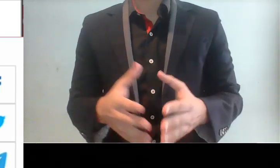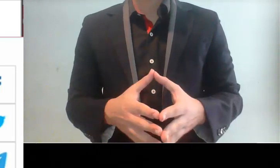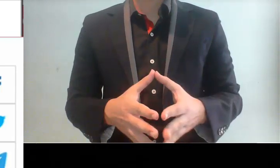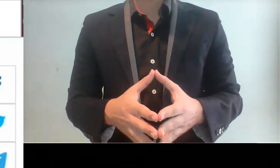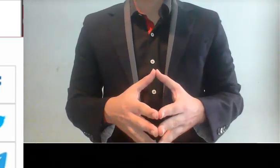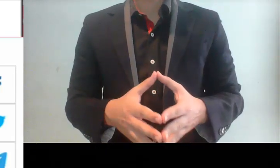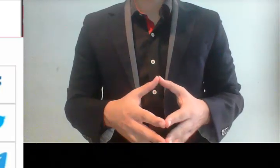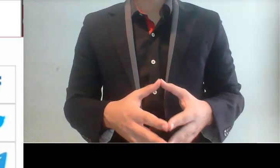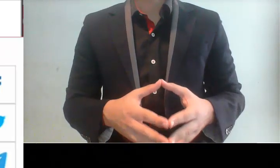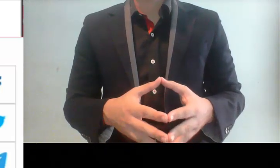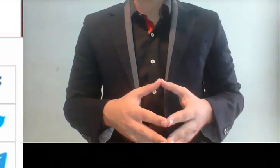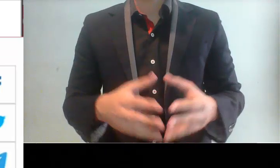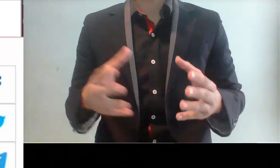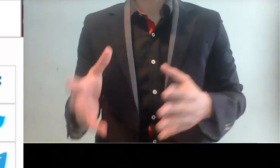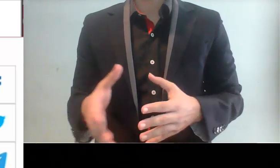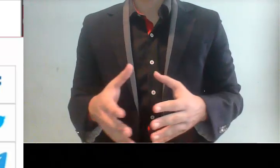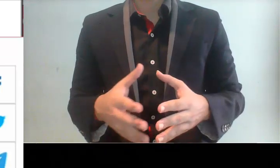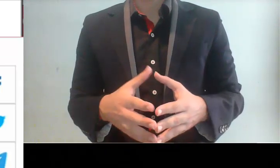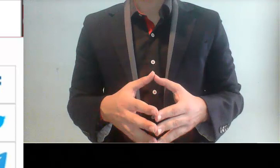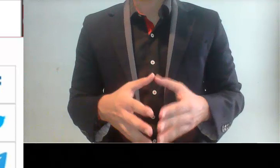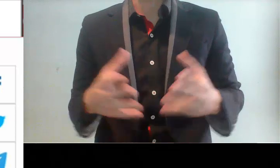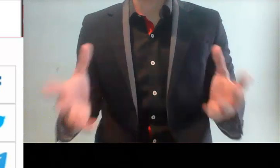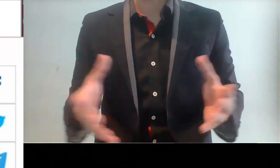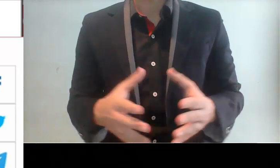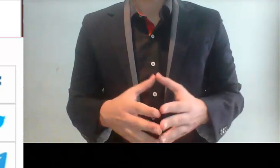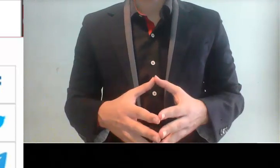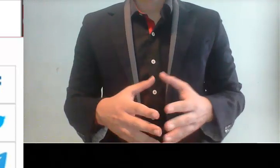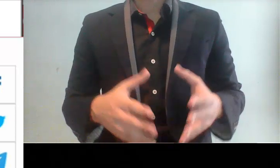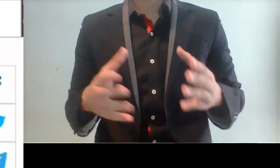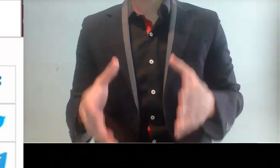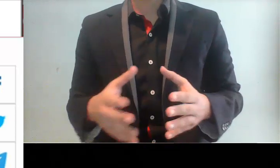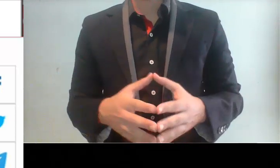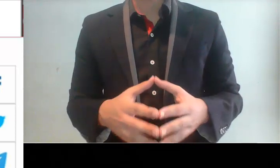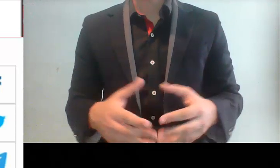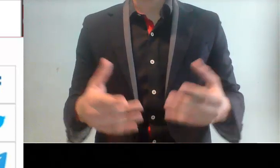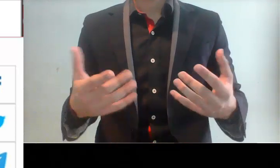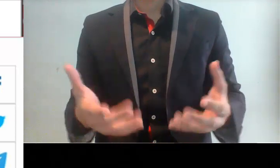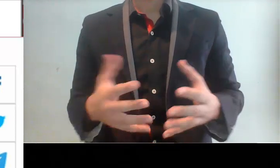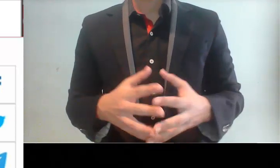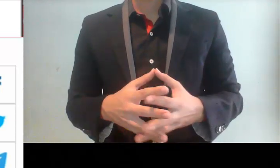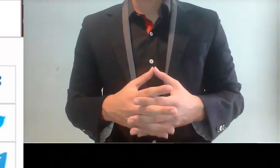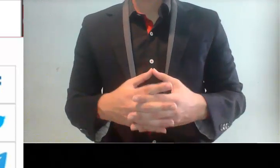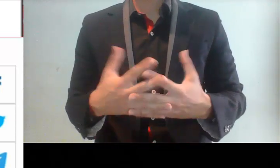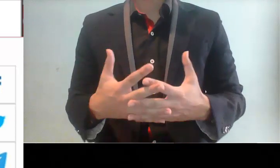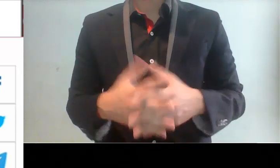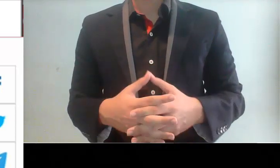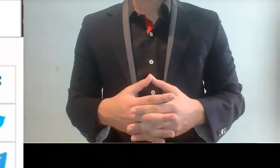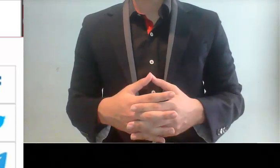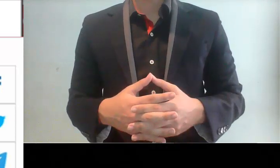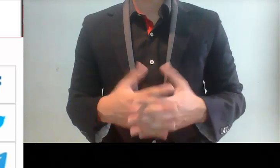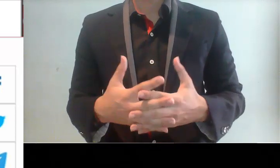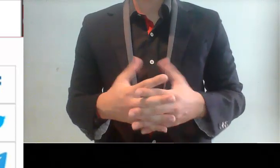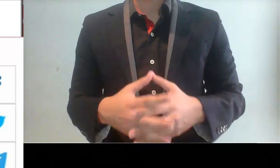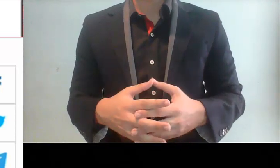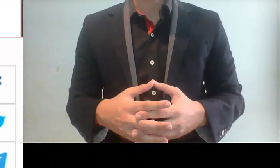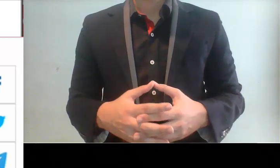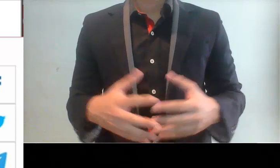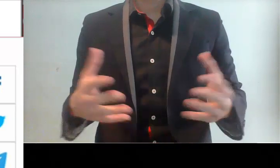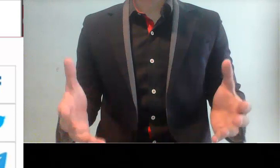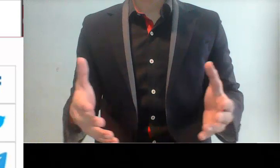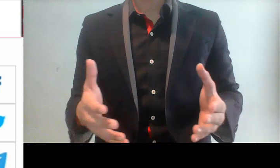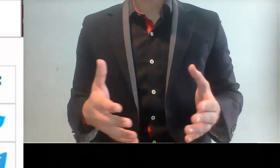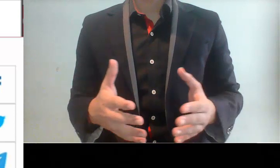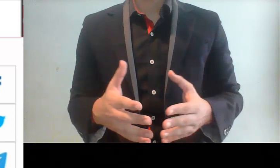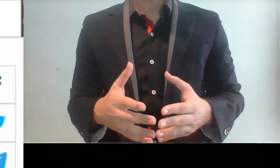que probablemente varios de los organismos que tiene el país, sobre todo la CFE, que es lo más preocupante, se habla de que quizá ya se sembró